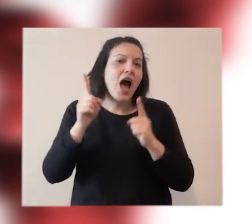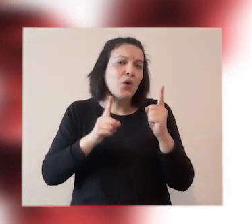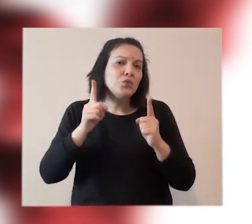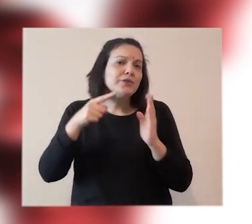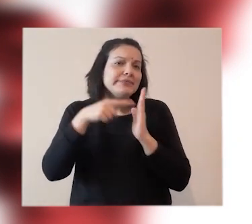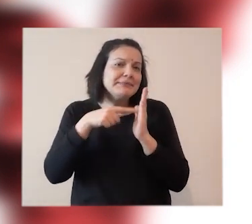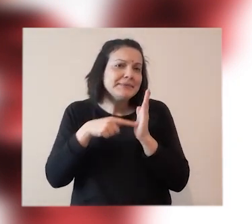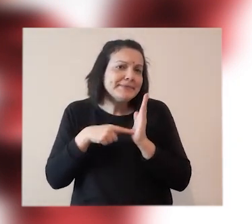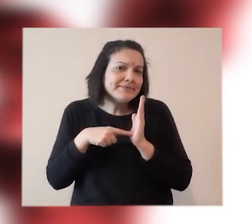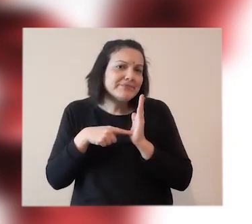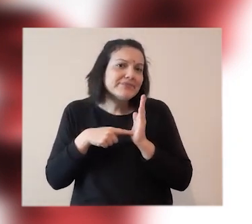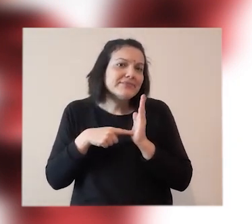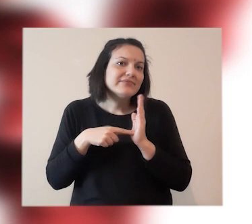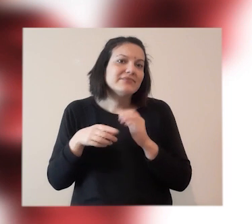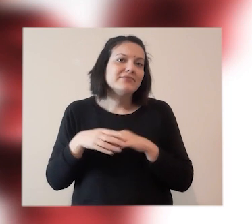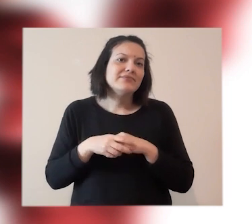consignas,